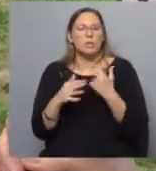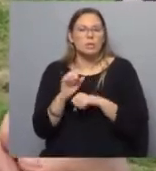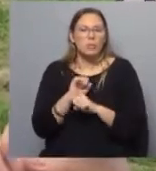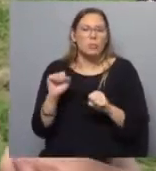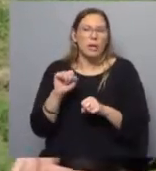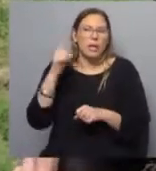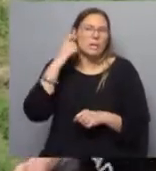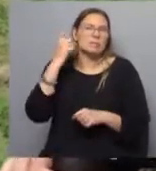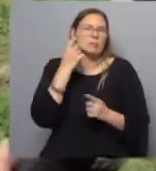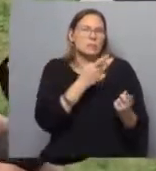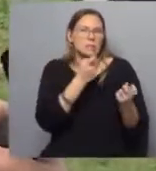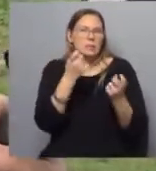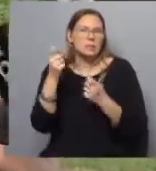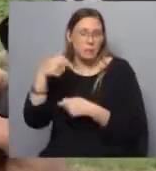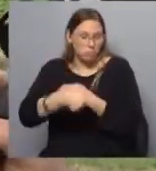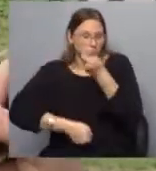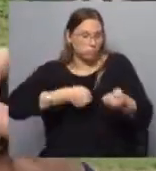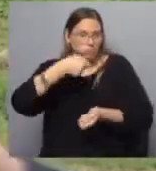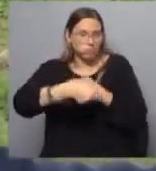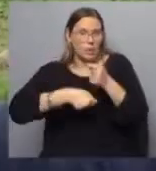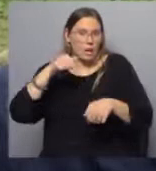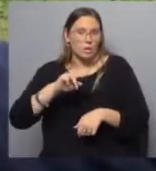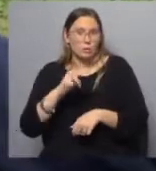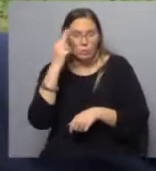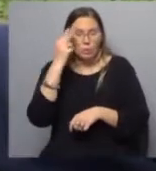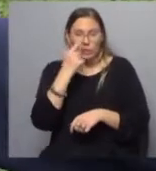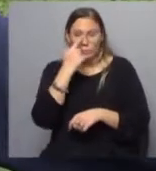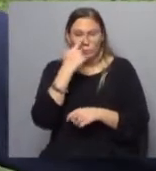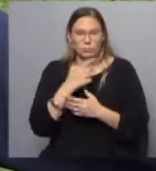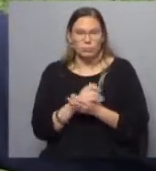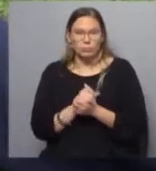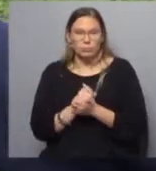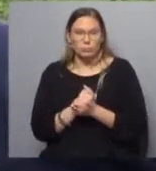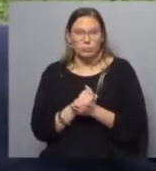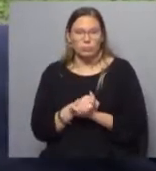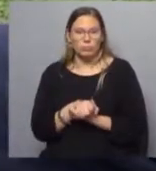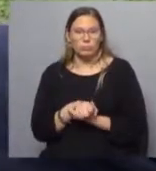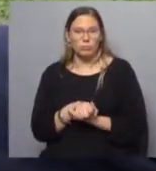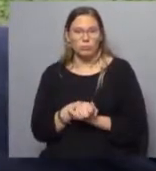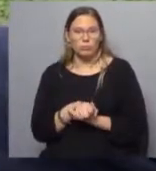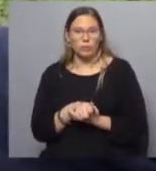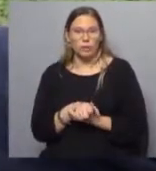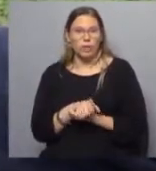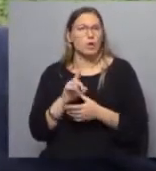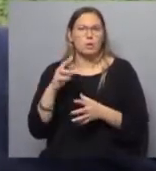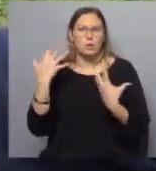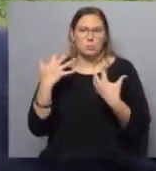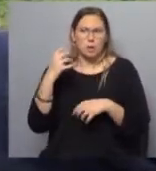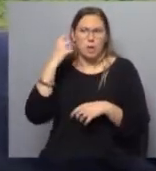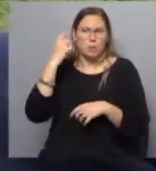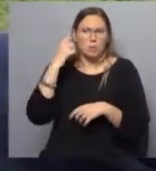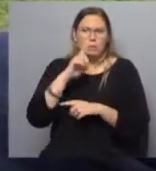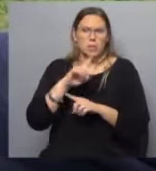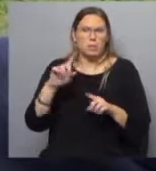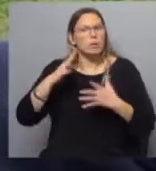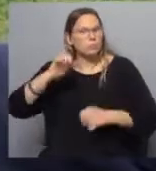traer de experiencia para después también aportar acá en Uruguay? En realidad no voy en busca de experiencia, voy con la